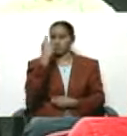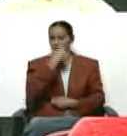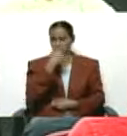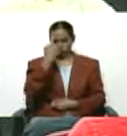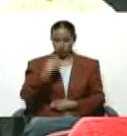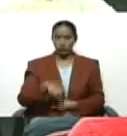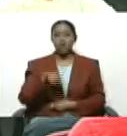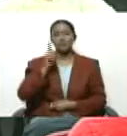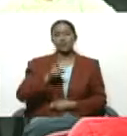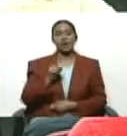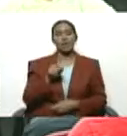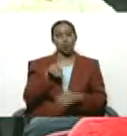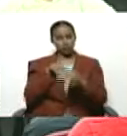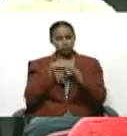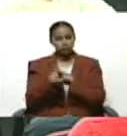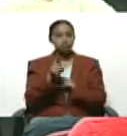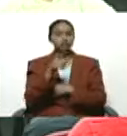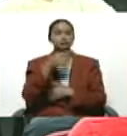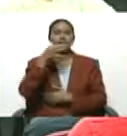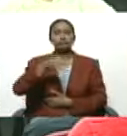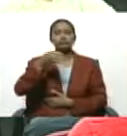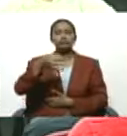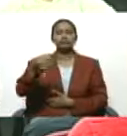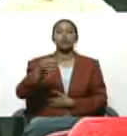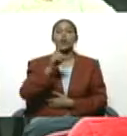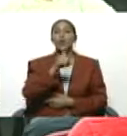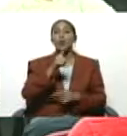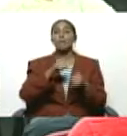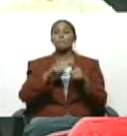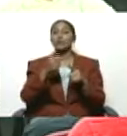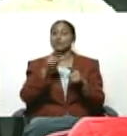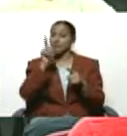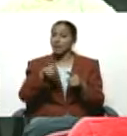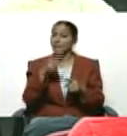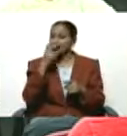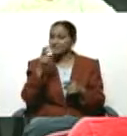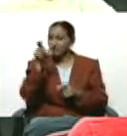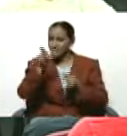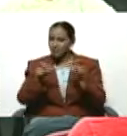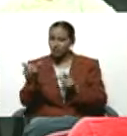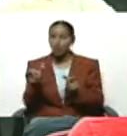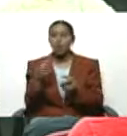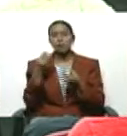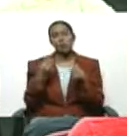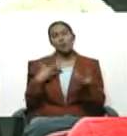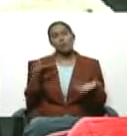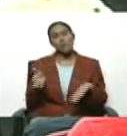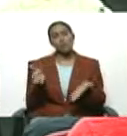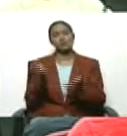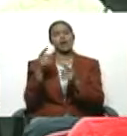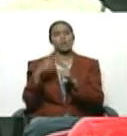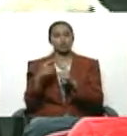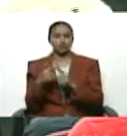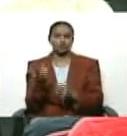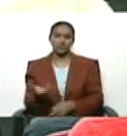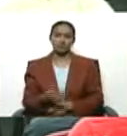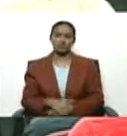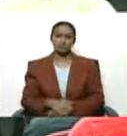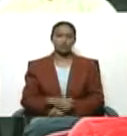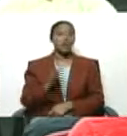el jefe de 1x10 tiene que visitar a su gente para motivarla, para motivarla. La conciencia existe.